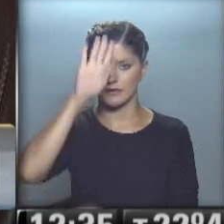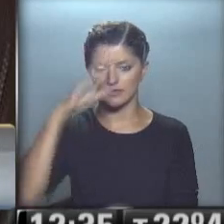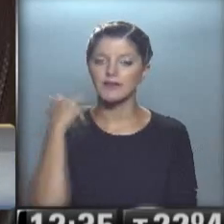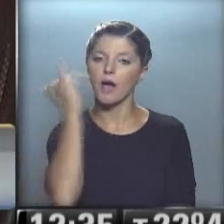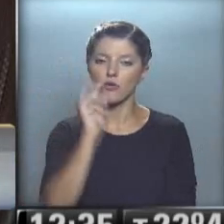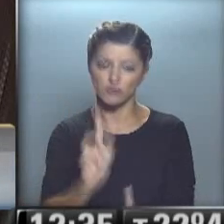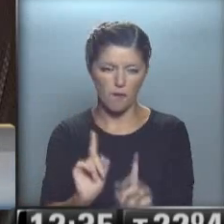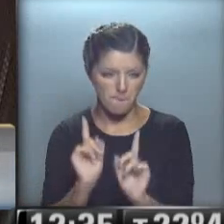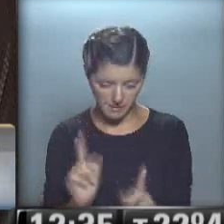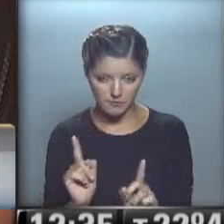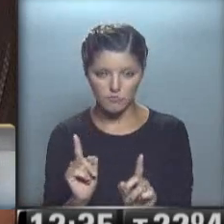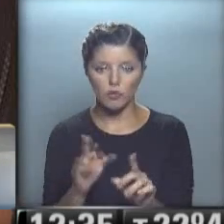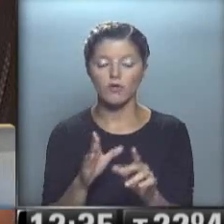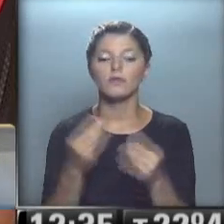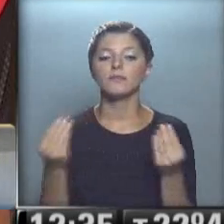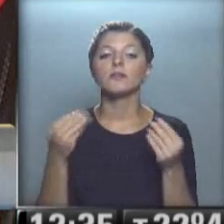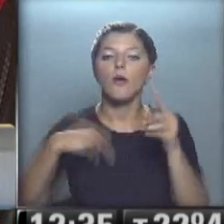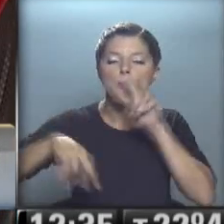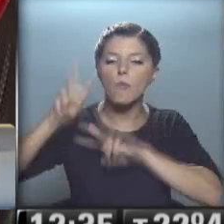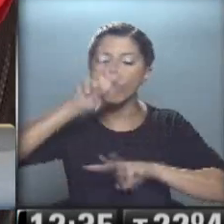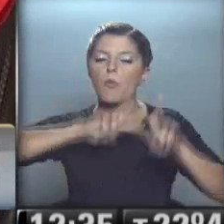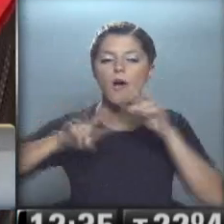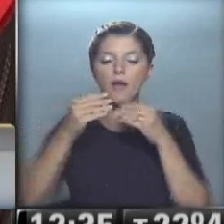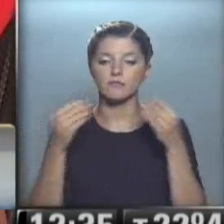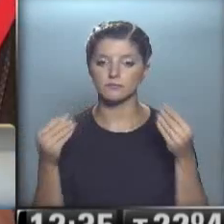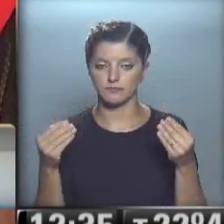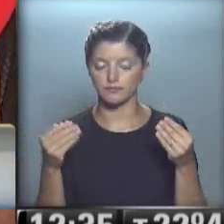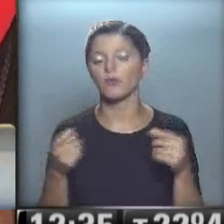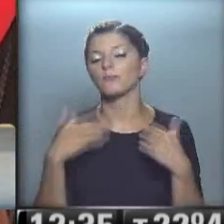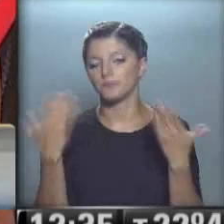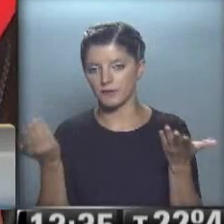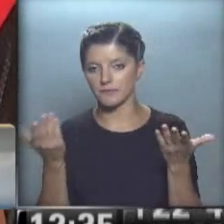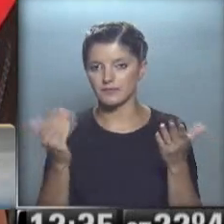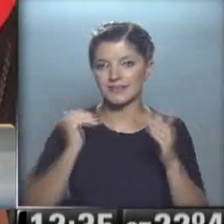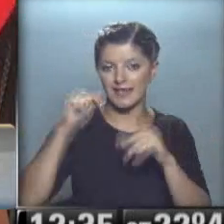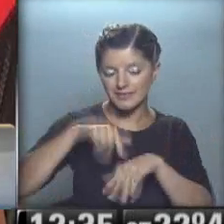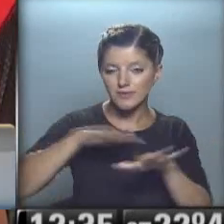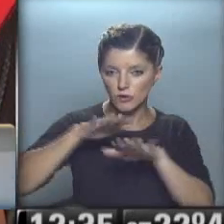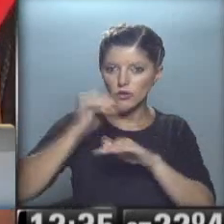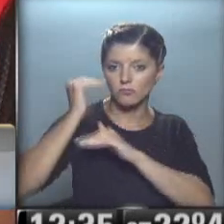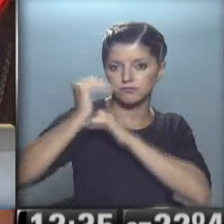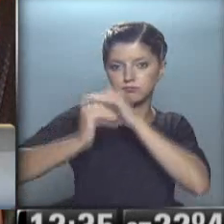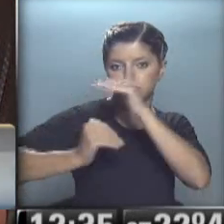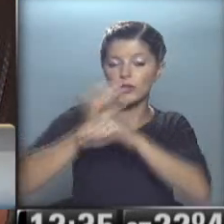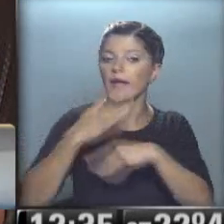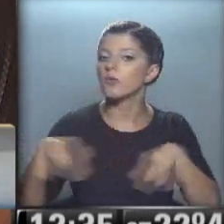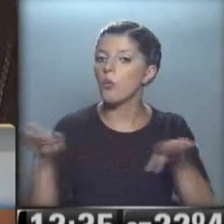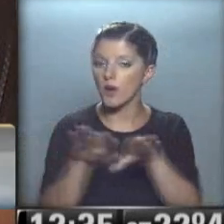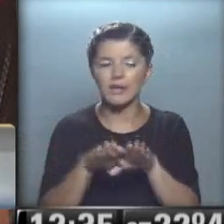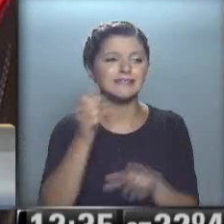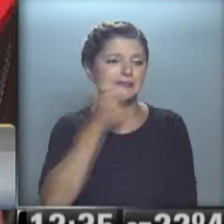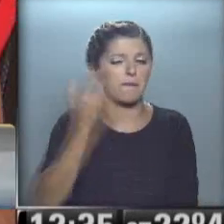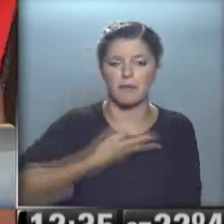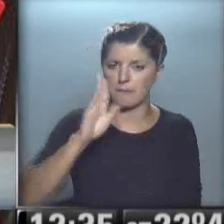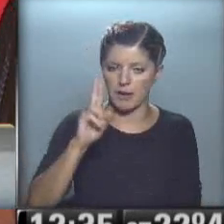eso justamente a buscar eh la la digamos de desarrollar esto en un plano de igualdad no importa el pbi no